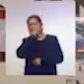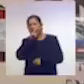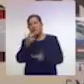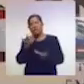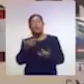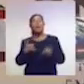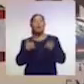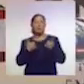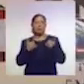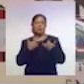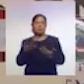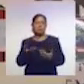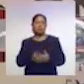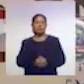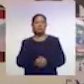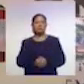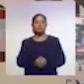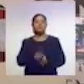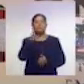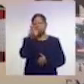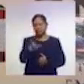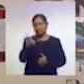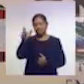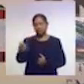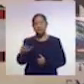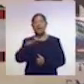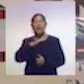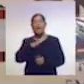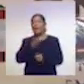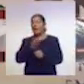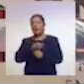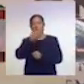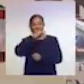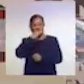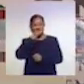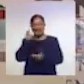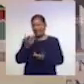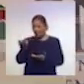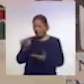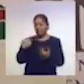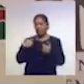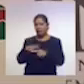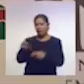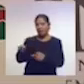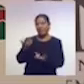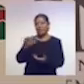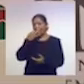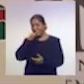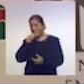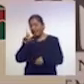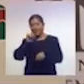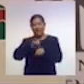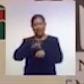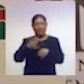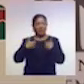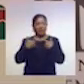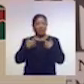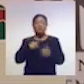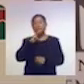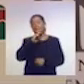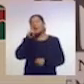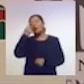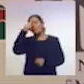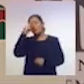la juventud. Creo que estamos aún festejando, profe, estamos festejando este mes de la juventud, y qué mejor que dando